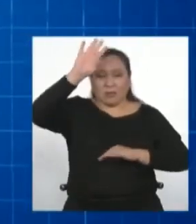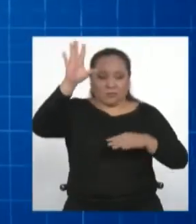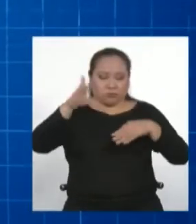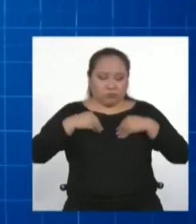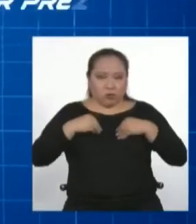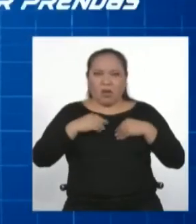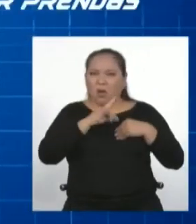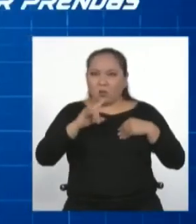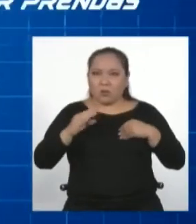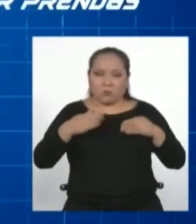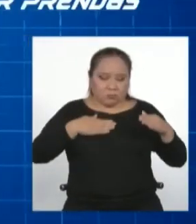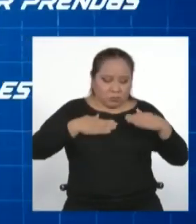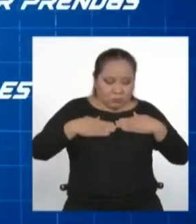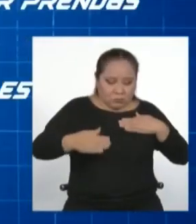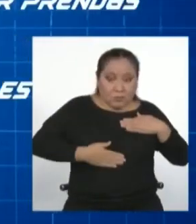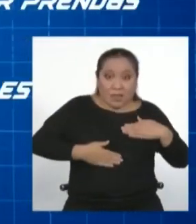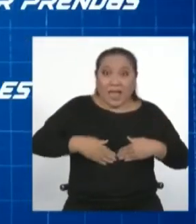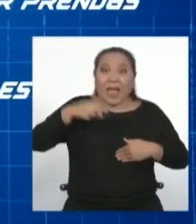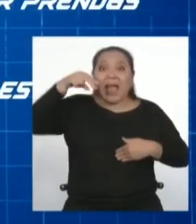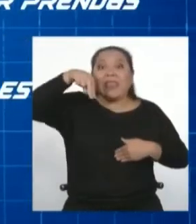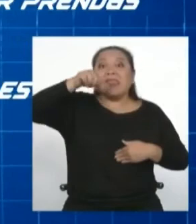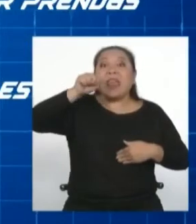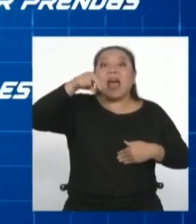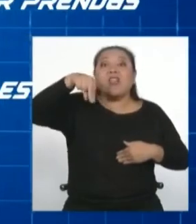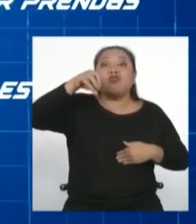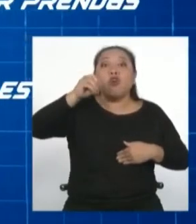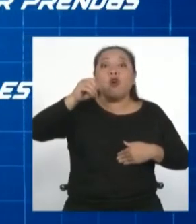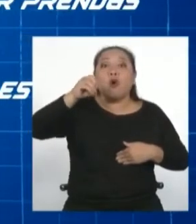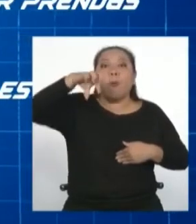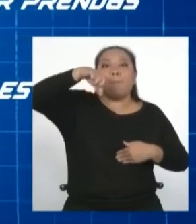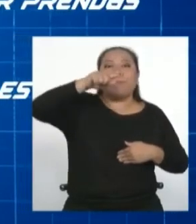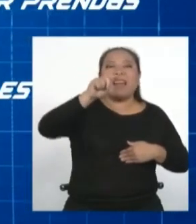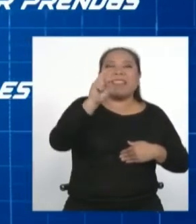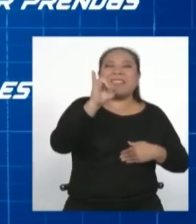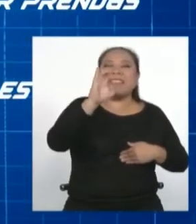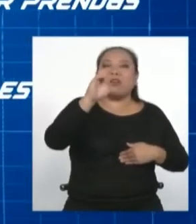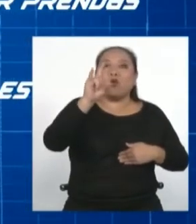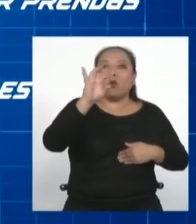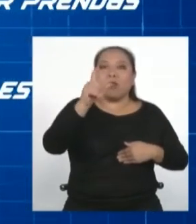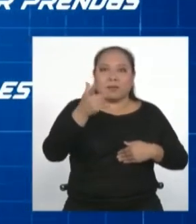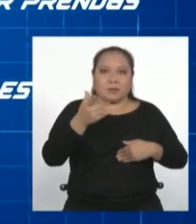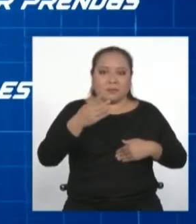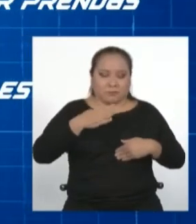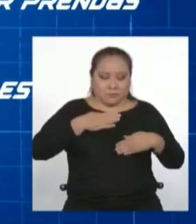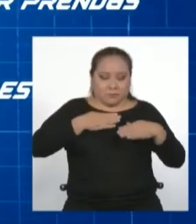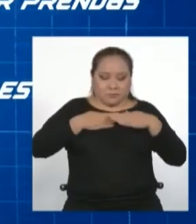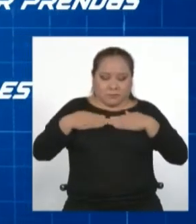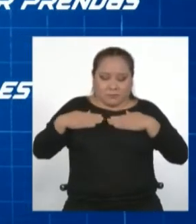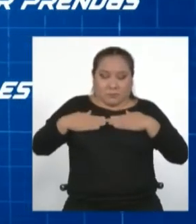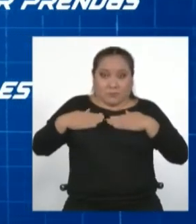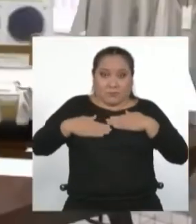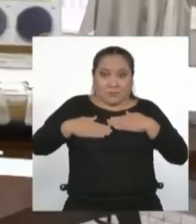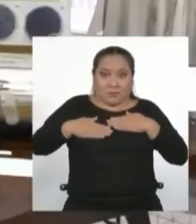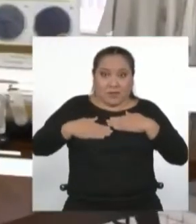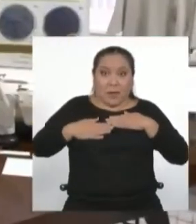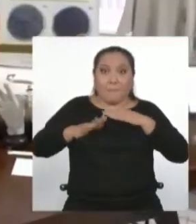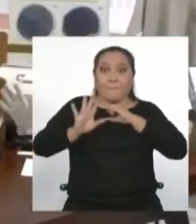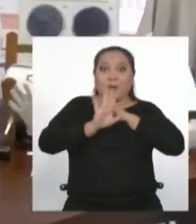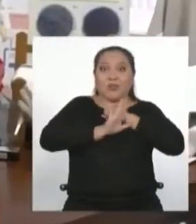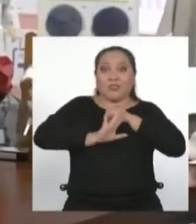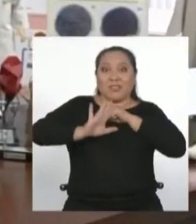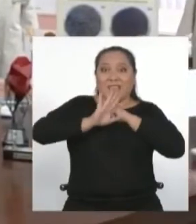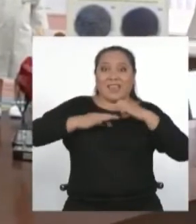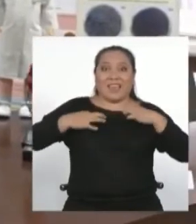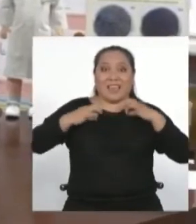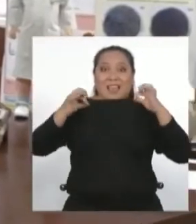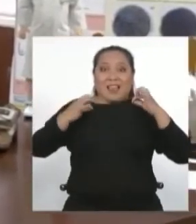nanopartículas, y logran anclarse, funcionalizar la superficie del algodón. Para la